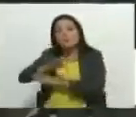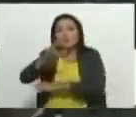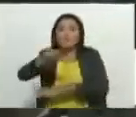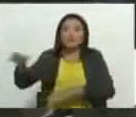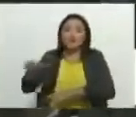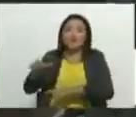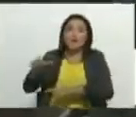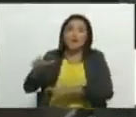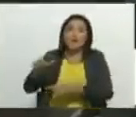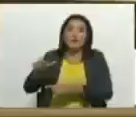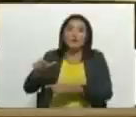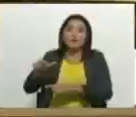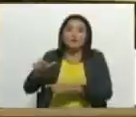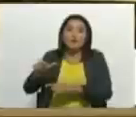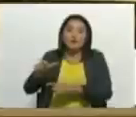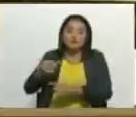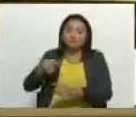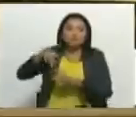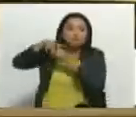aquellos que ataquen,